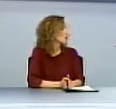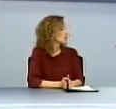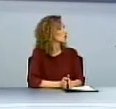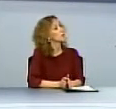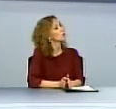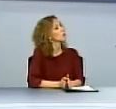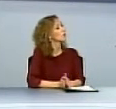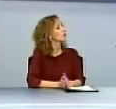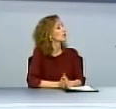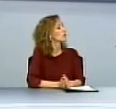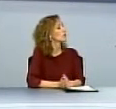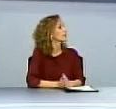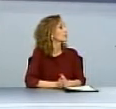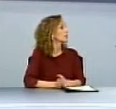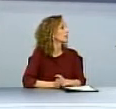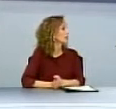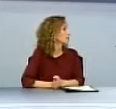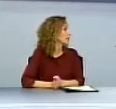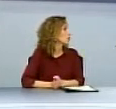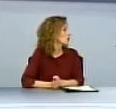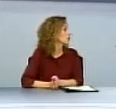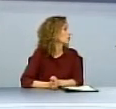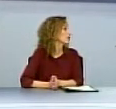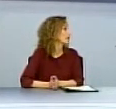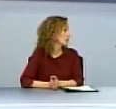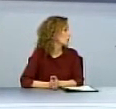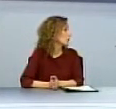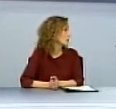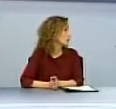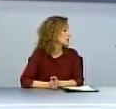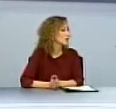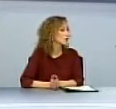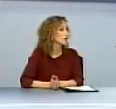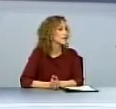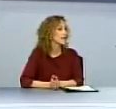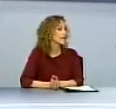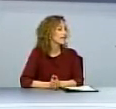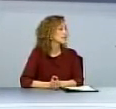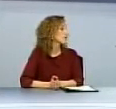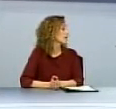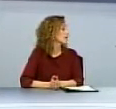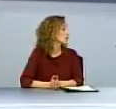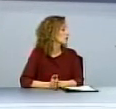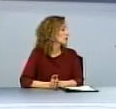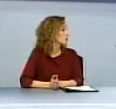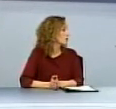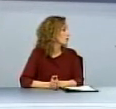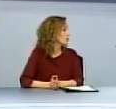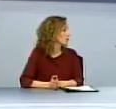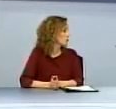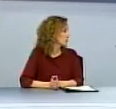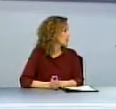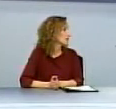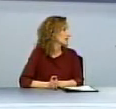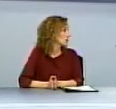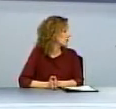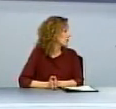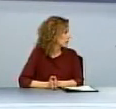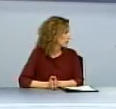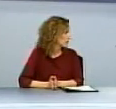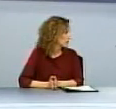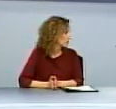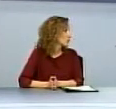España, no hubo oferta pública de empleo y no se pudieron hacer oposiciones. Entonces, estas plazas son del 2009, 2010